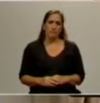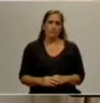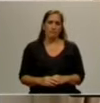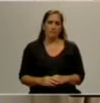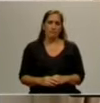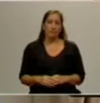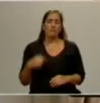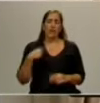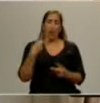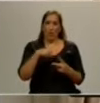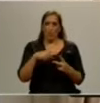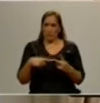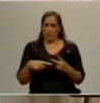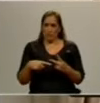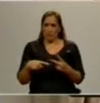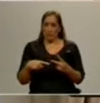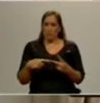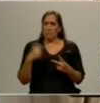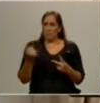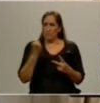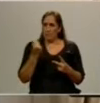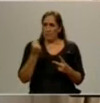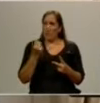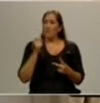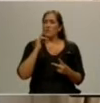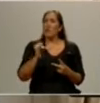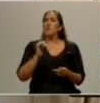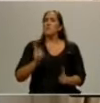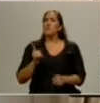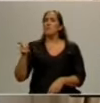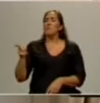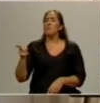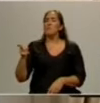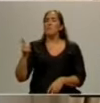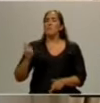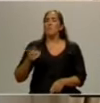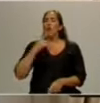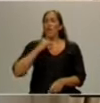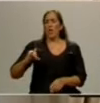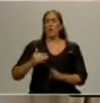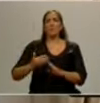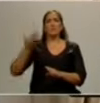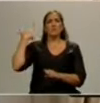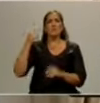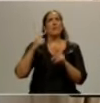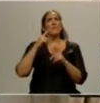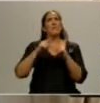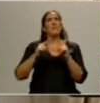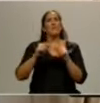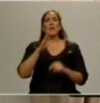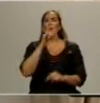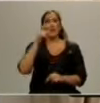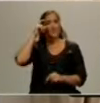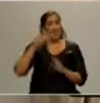a dos cuestiones que tienen que ver con la denuncia que se hizo el día 14 de